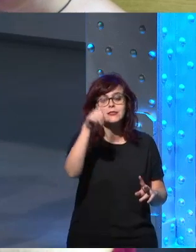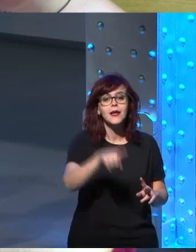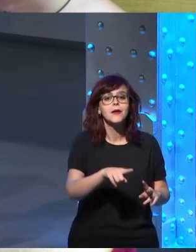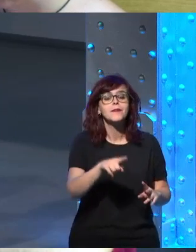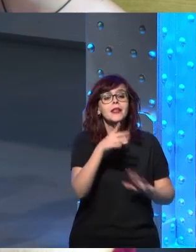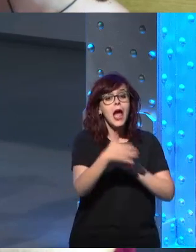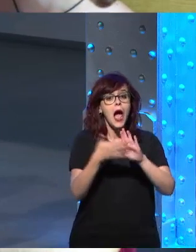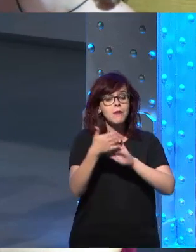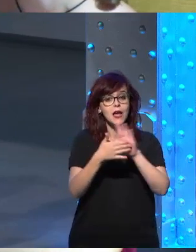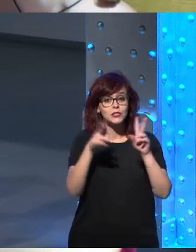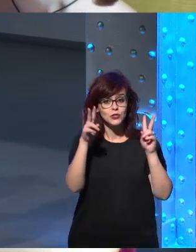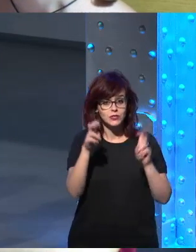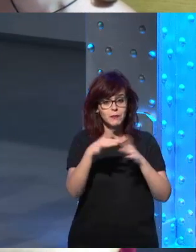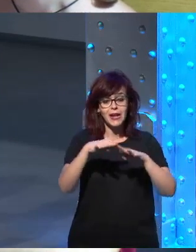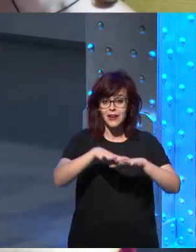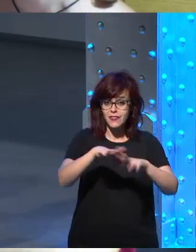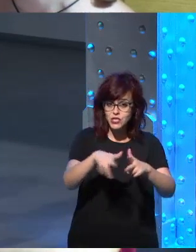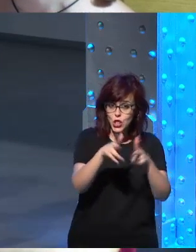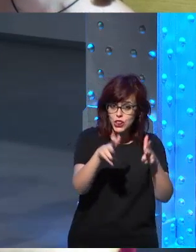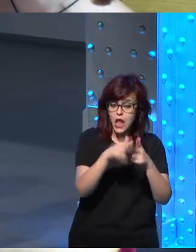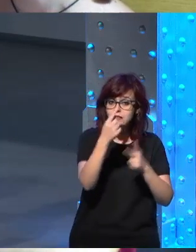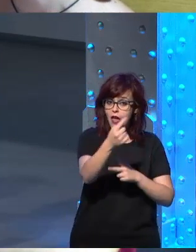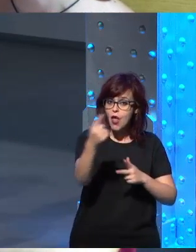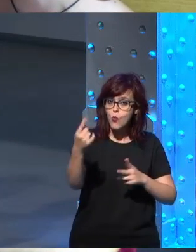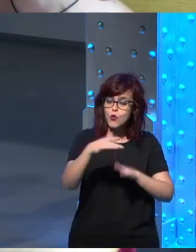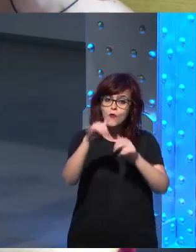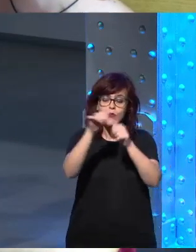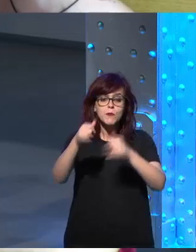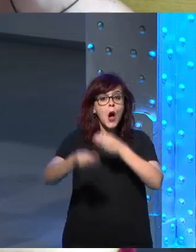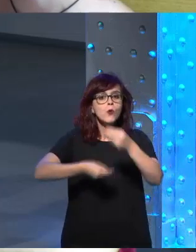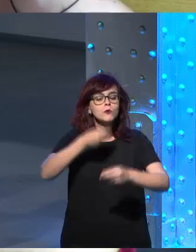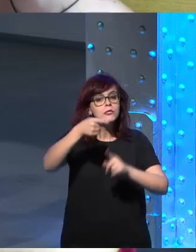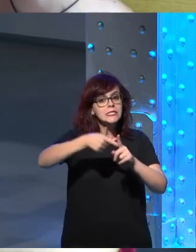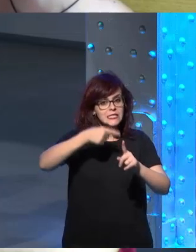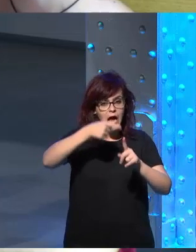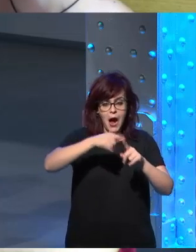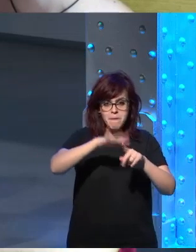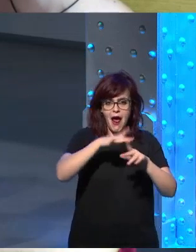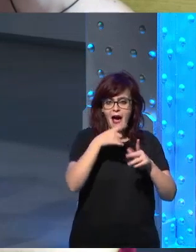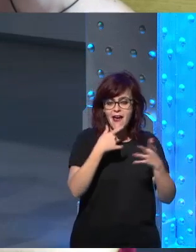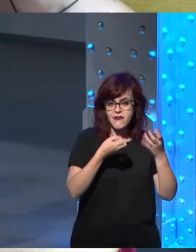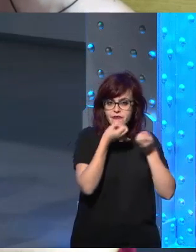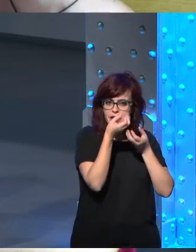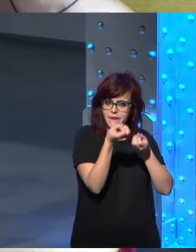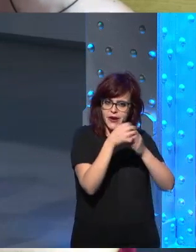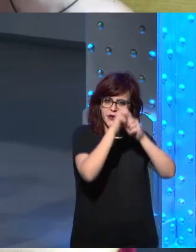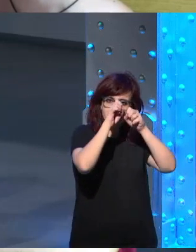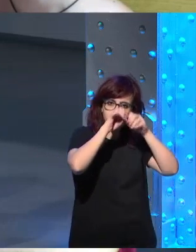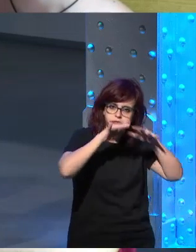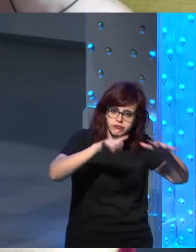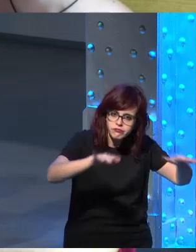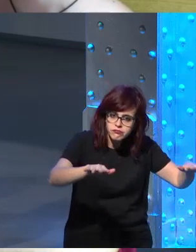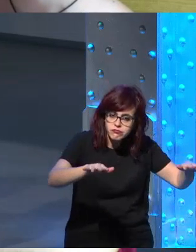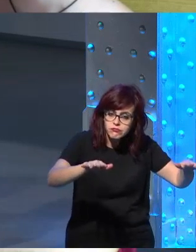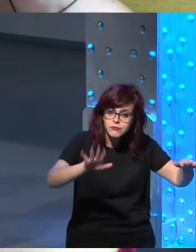Estabais hablando de todas las redes sociales, cómo cada uno la usa de su manera para transmitirnos súper información.